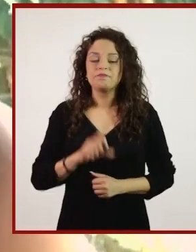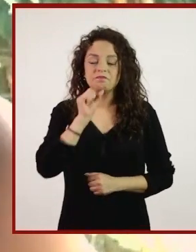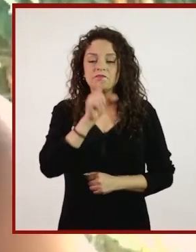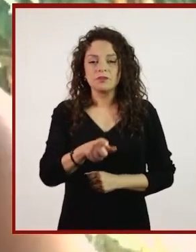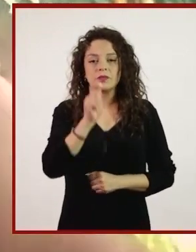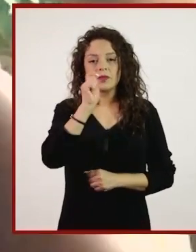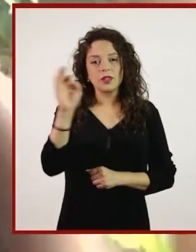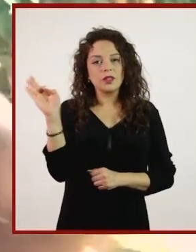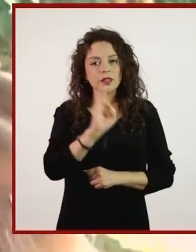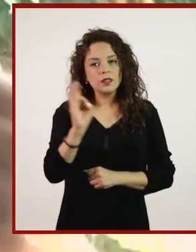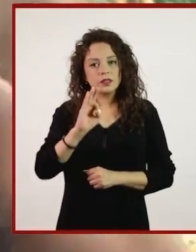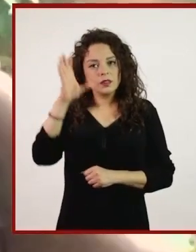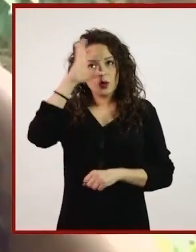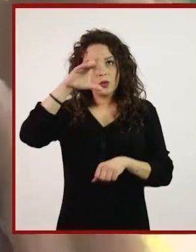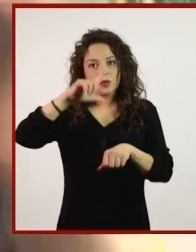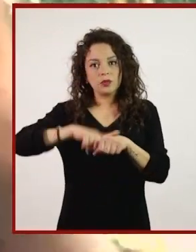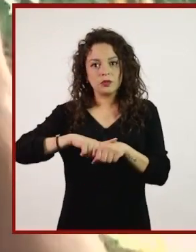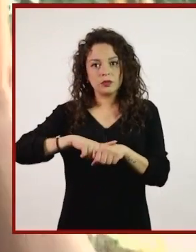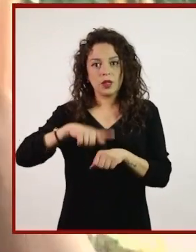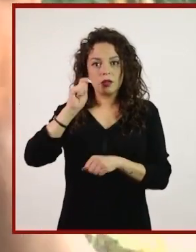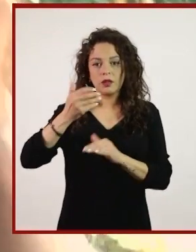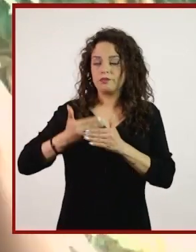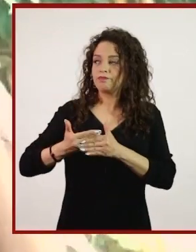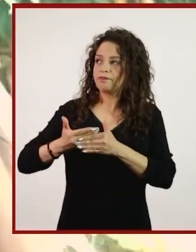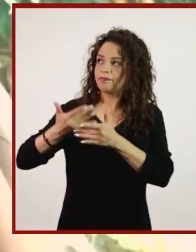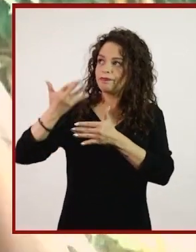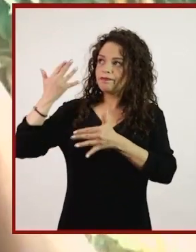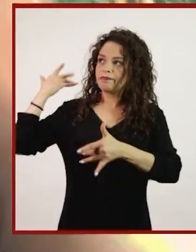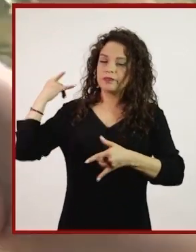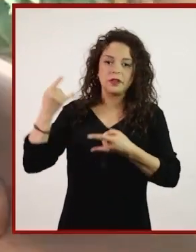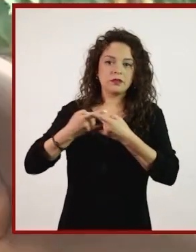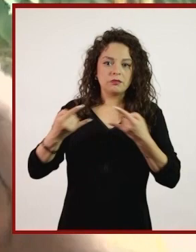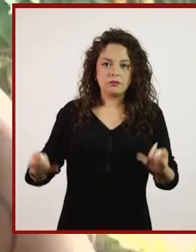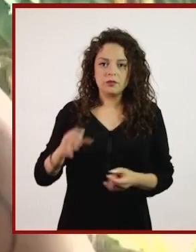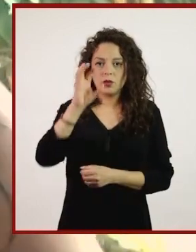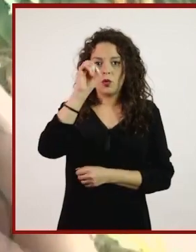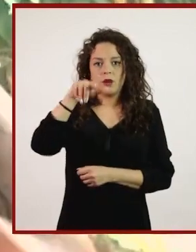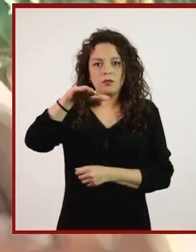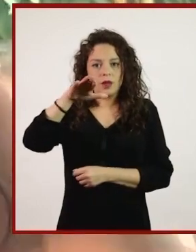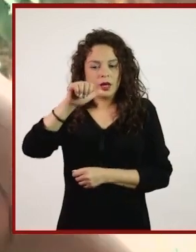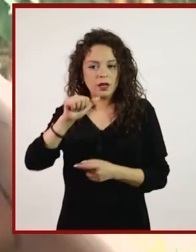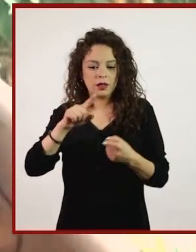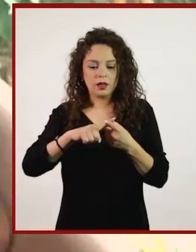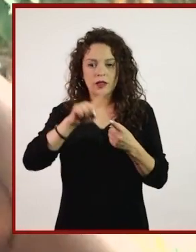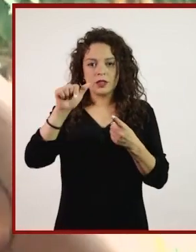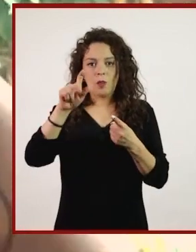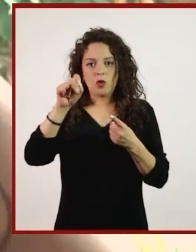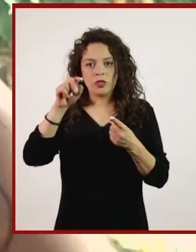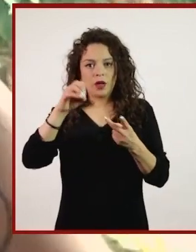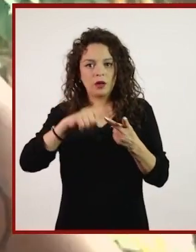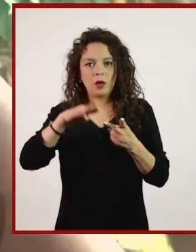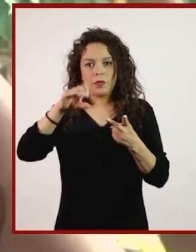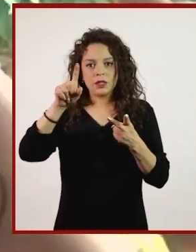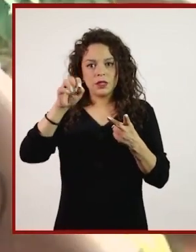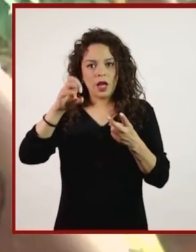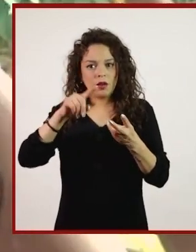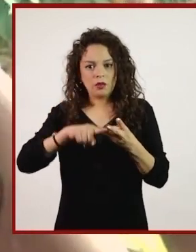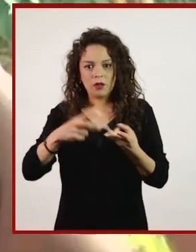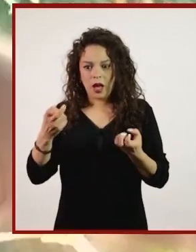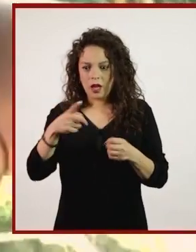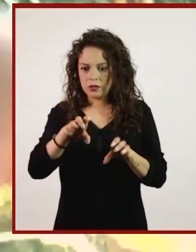¿no? Y también pensando, por ejemplo, en las culturas milenarias, ¿no? Nuestros ancestros, olmecas, zapotecas, mixtecas, o